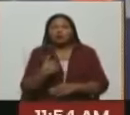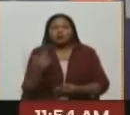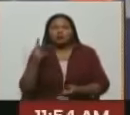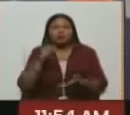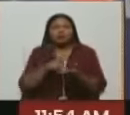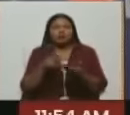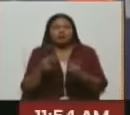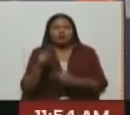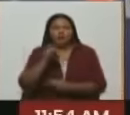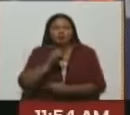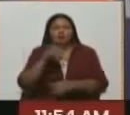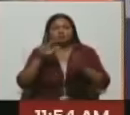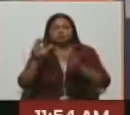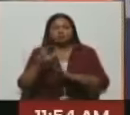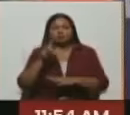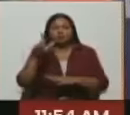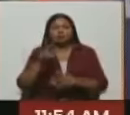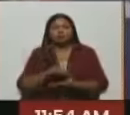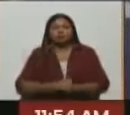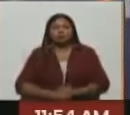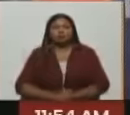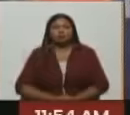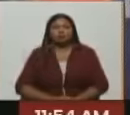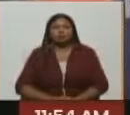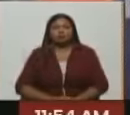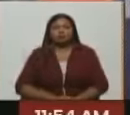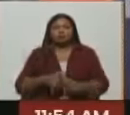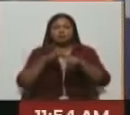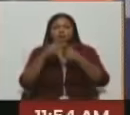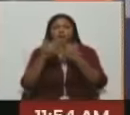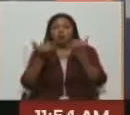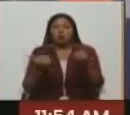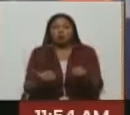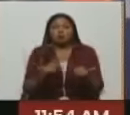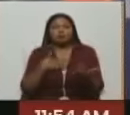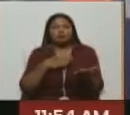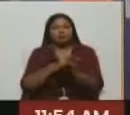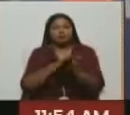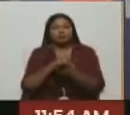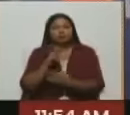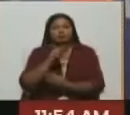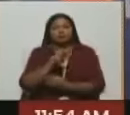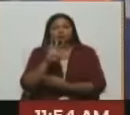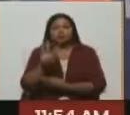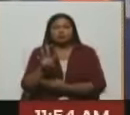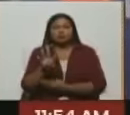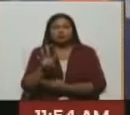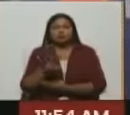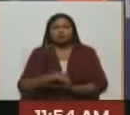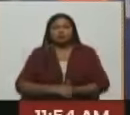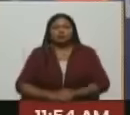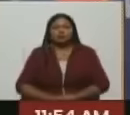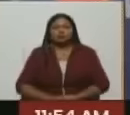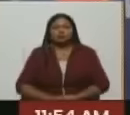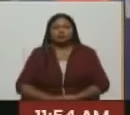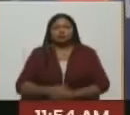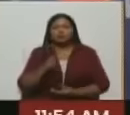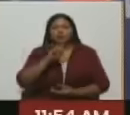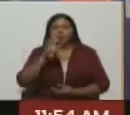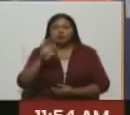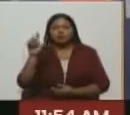llegásemos a este 28 de julio en los términos que estamos viendo hoy, este 24 de julio,